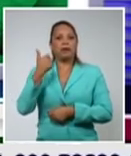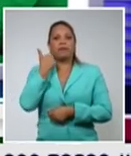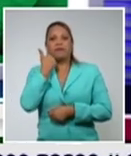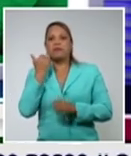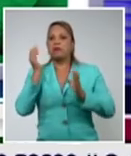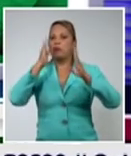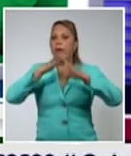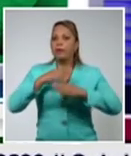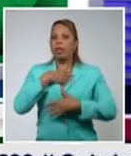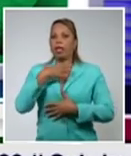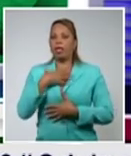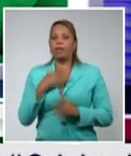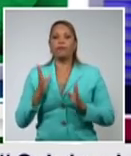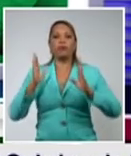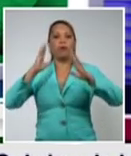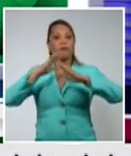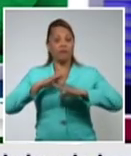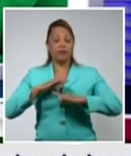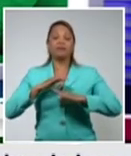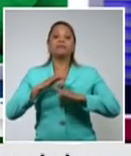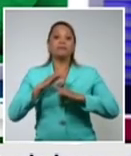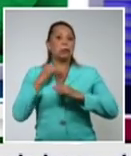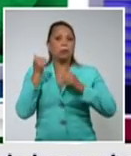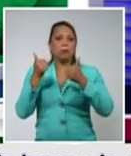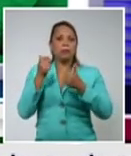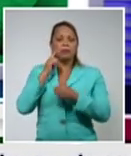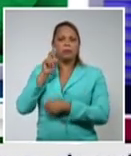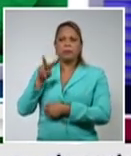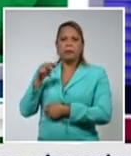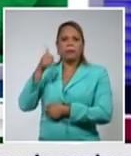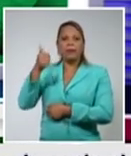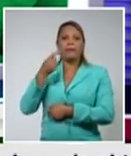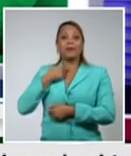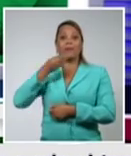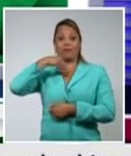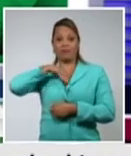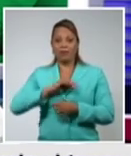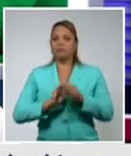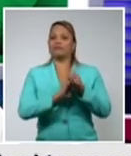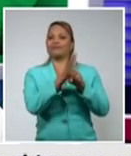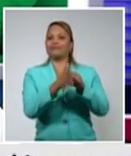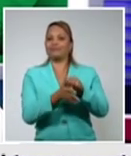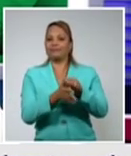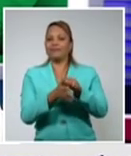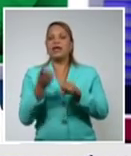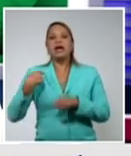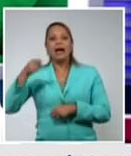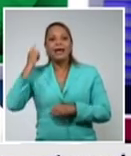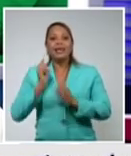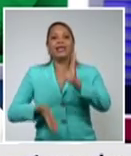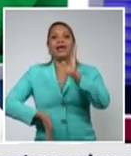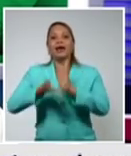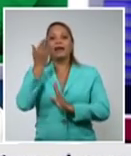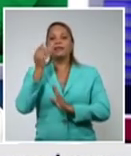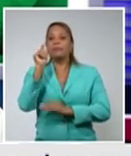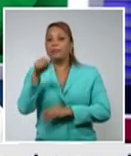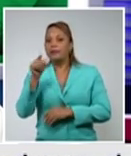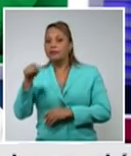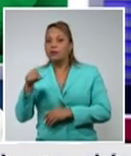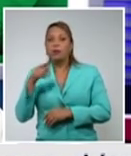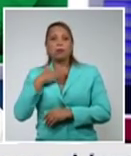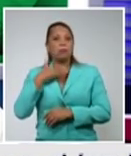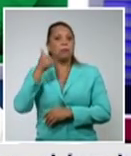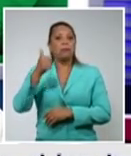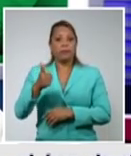el 53,1% asintomáticos. Ayer un poco más alto el número de asintomáticos